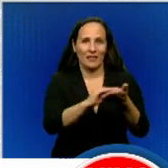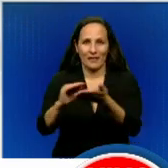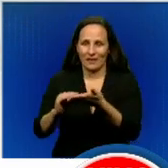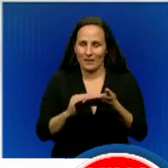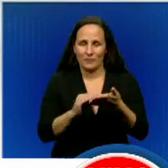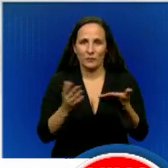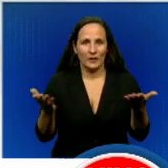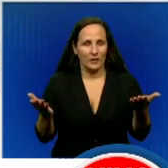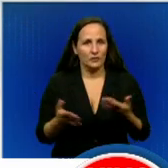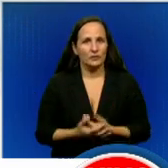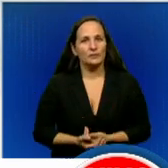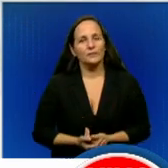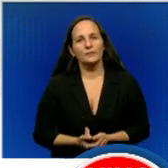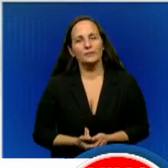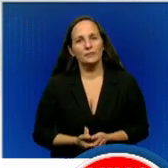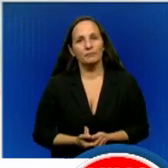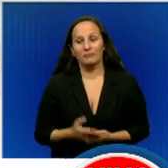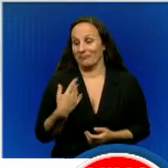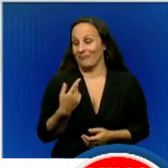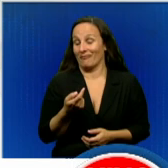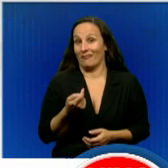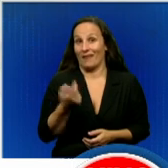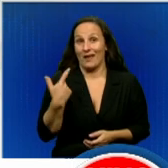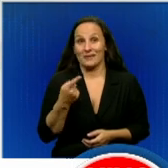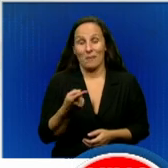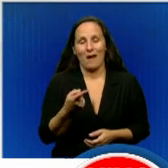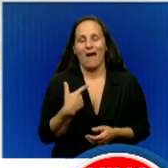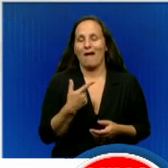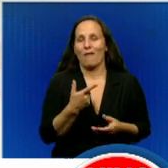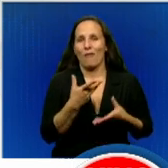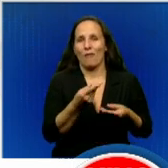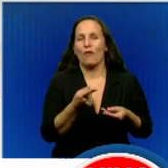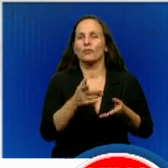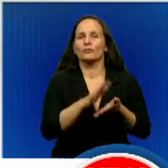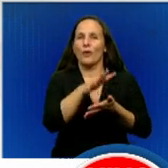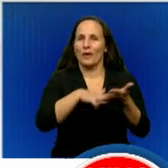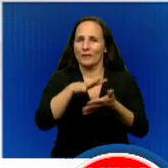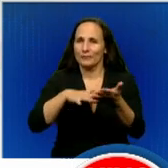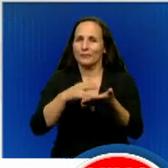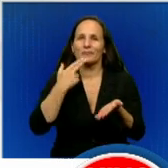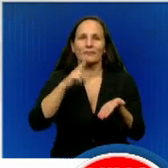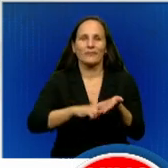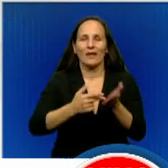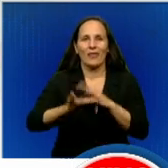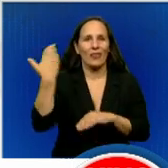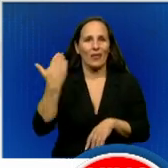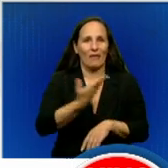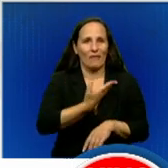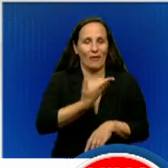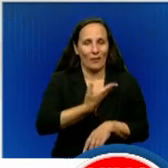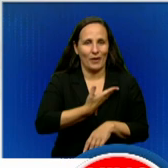una en reciente colaboración con dos primas tributarias reparto del pasado mes de febrero